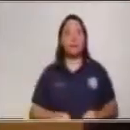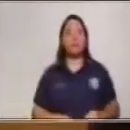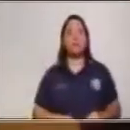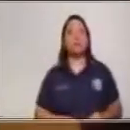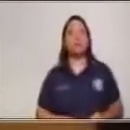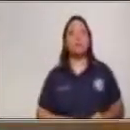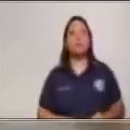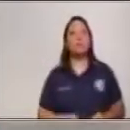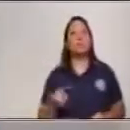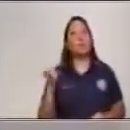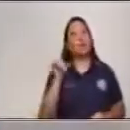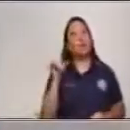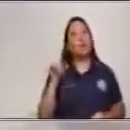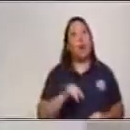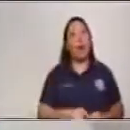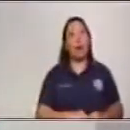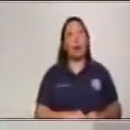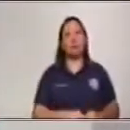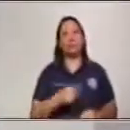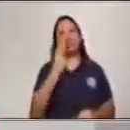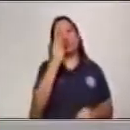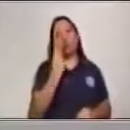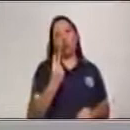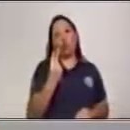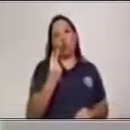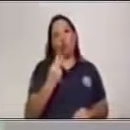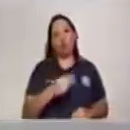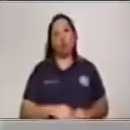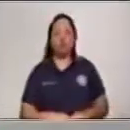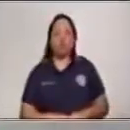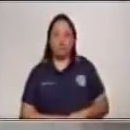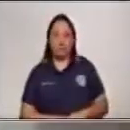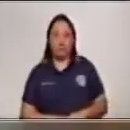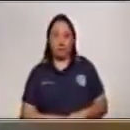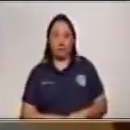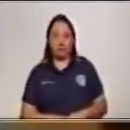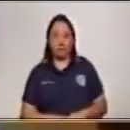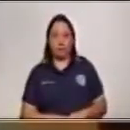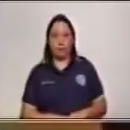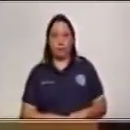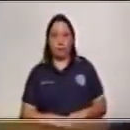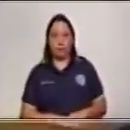igual, dijimos, a el número 2.